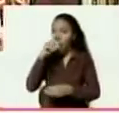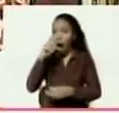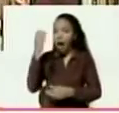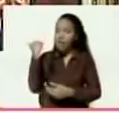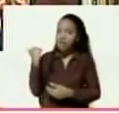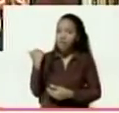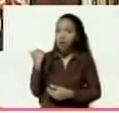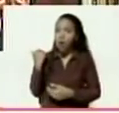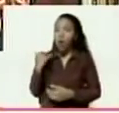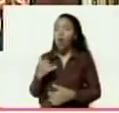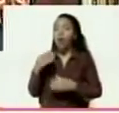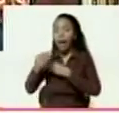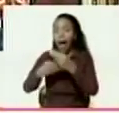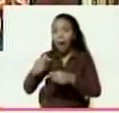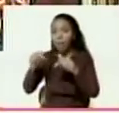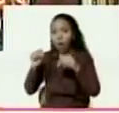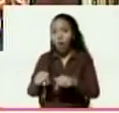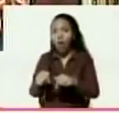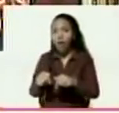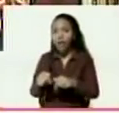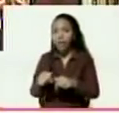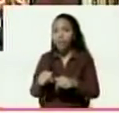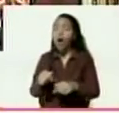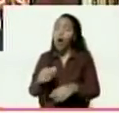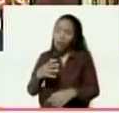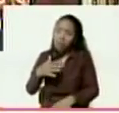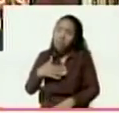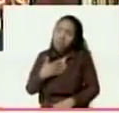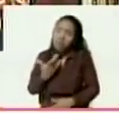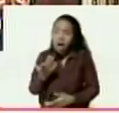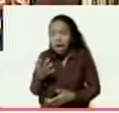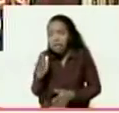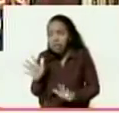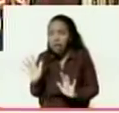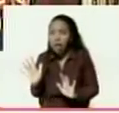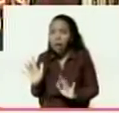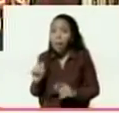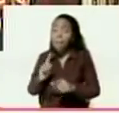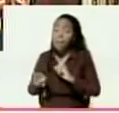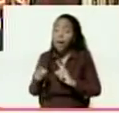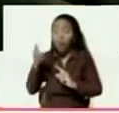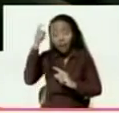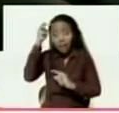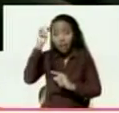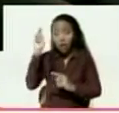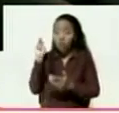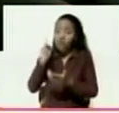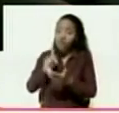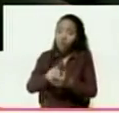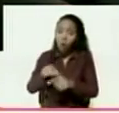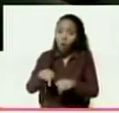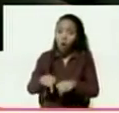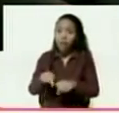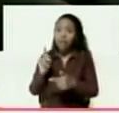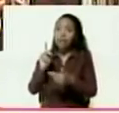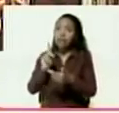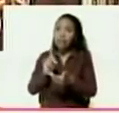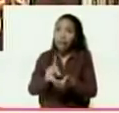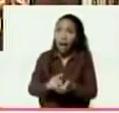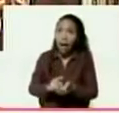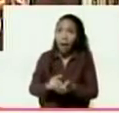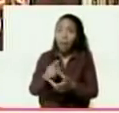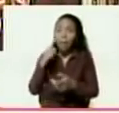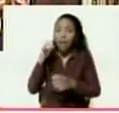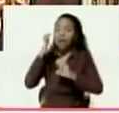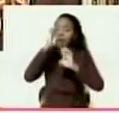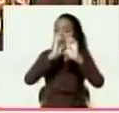que ser lo que hagamos hoy, aunque pudiera ser. En todo caso, el canciller está llegando hoy, había que darle chance de llegar para que se